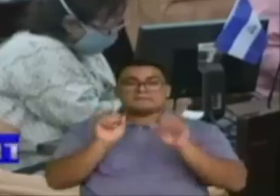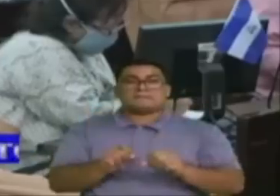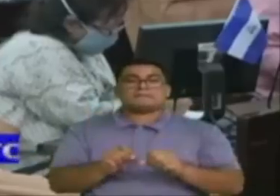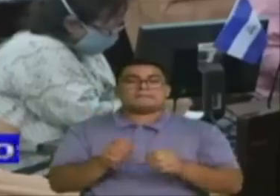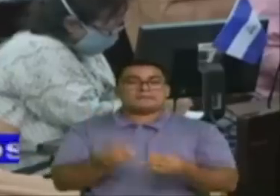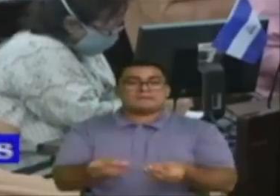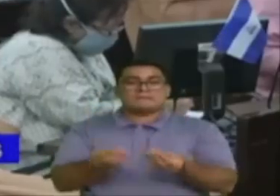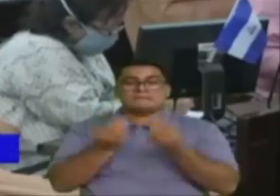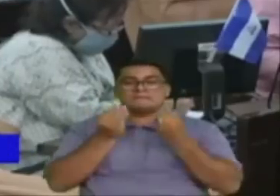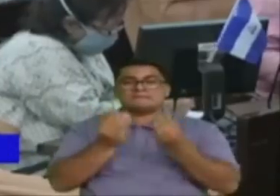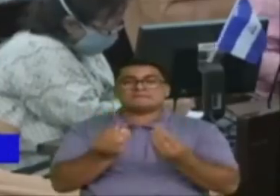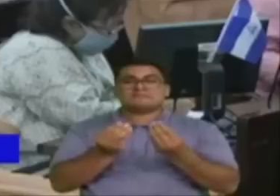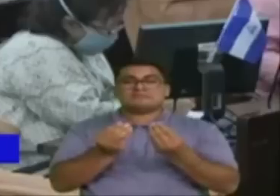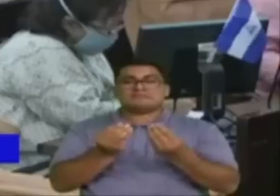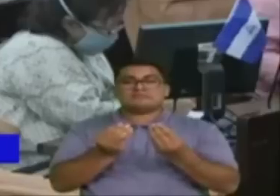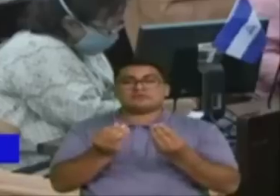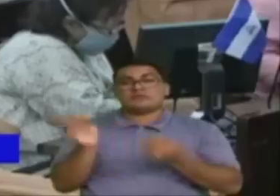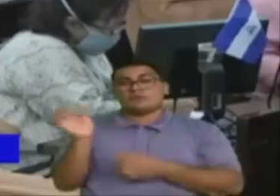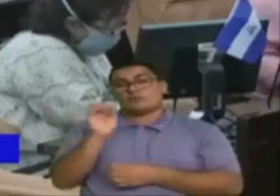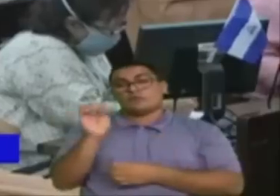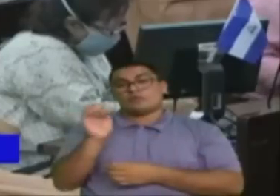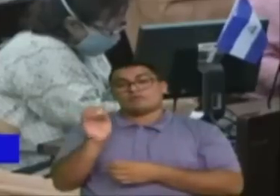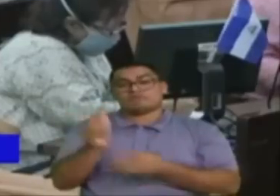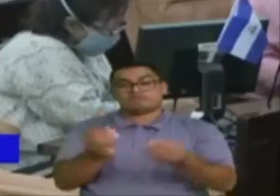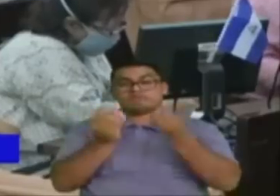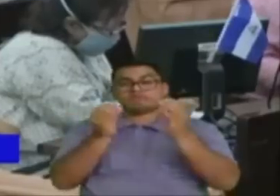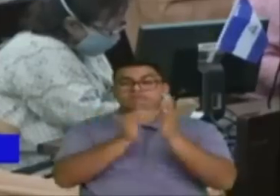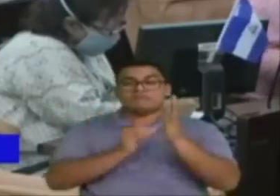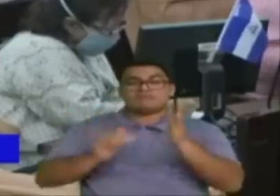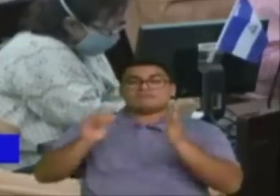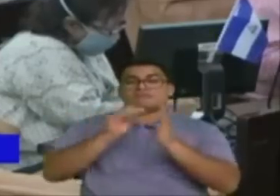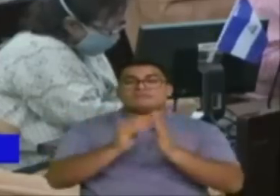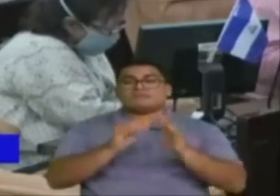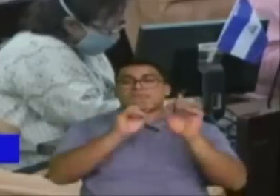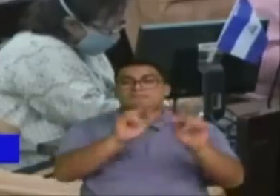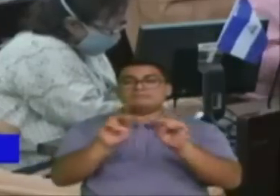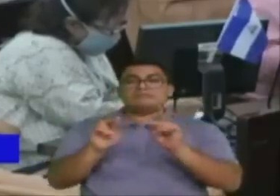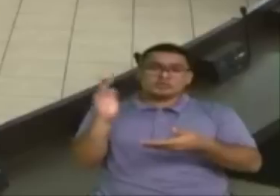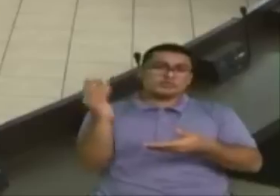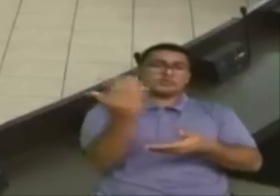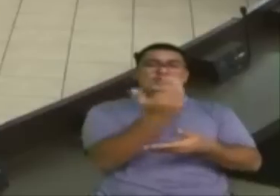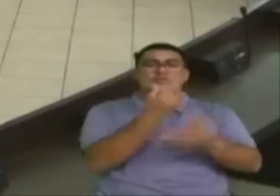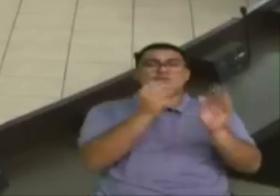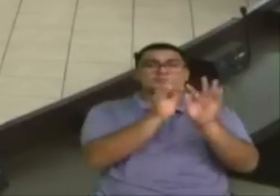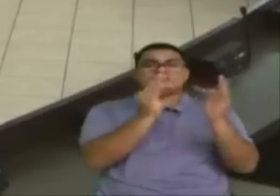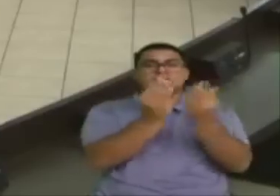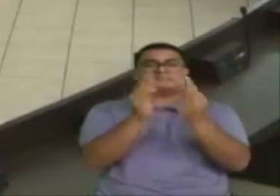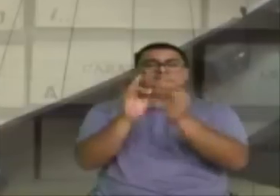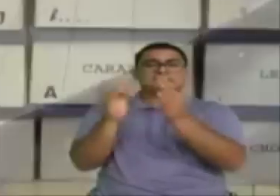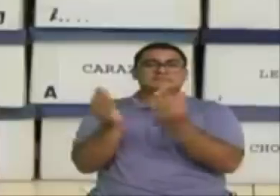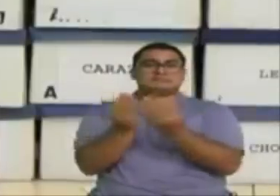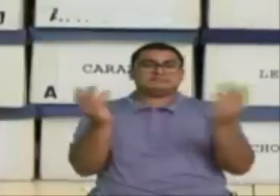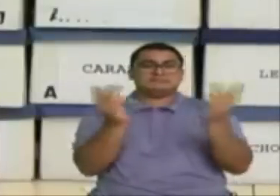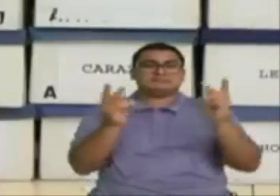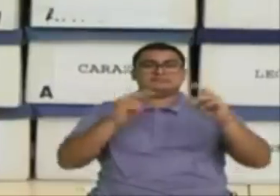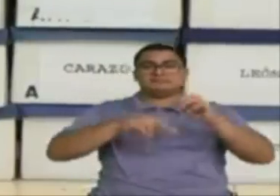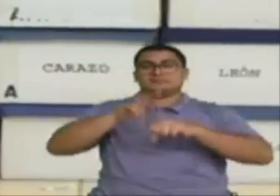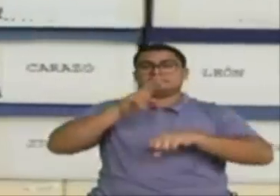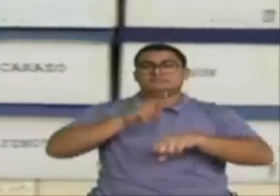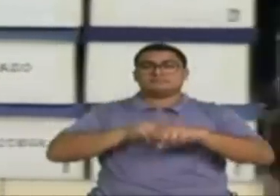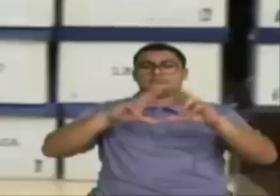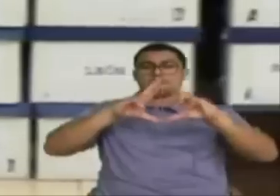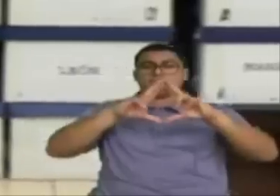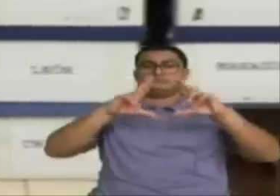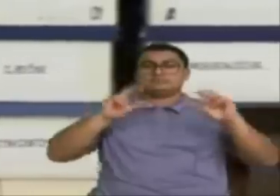Los diputados oficialistas aprobarán una ley de cadena perpetua contra los llamados crímenes de odio, tras la presentación de 3 millones de firmas